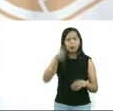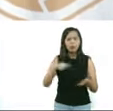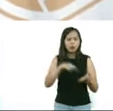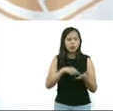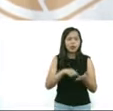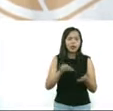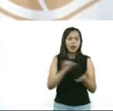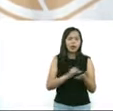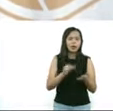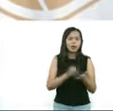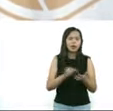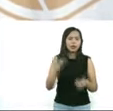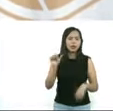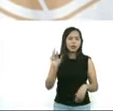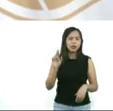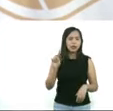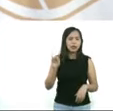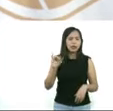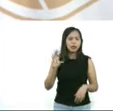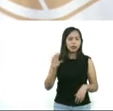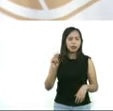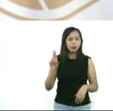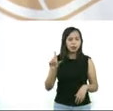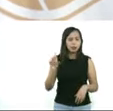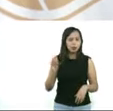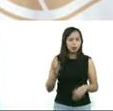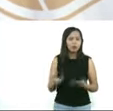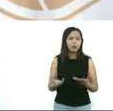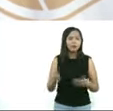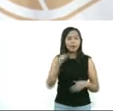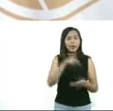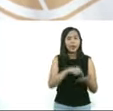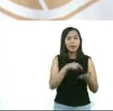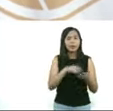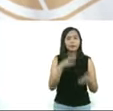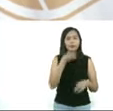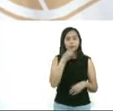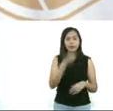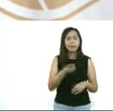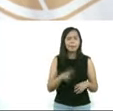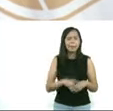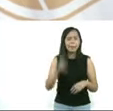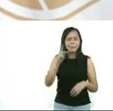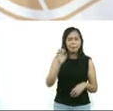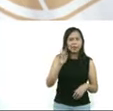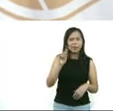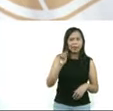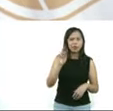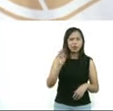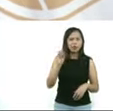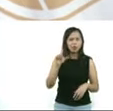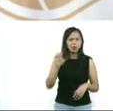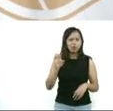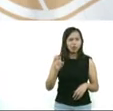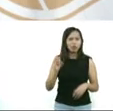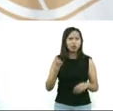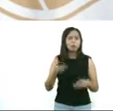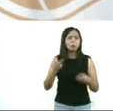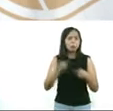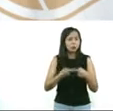en donde se establece que el petróleo es de la nación. Y entre otras cosas era porque había un